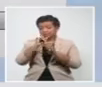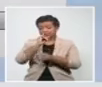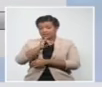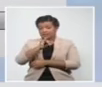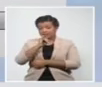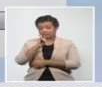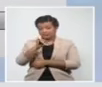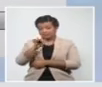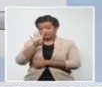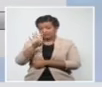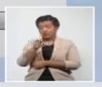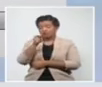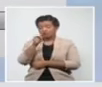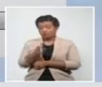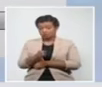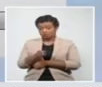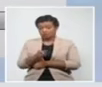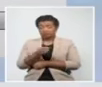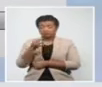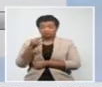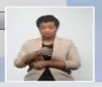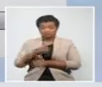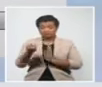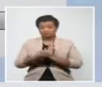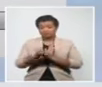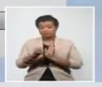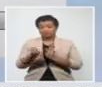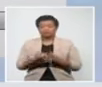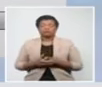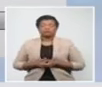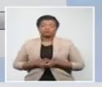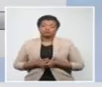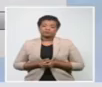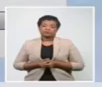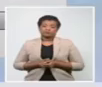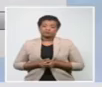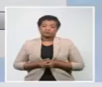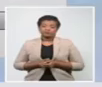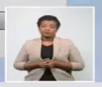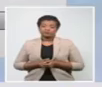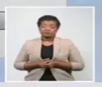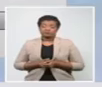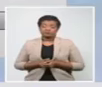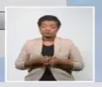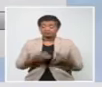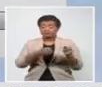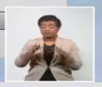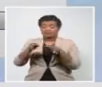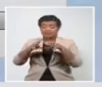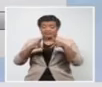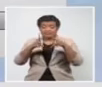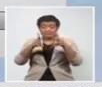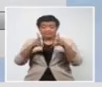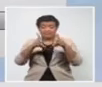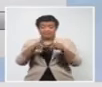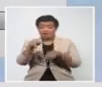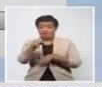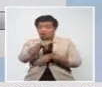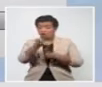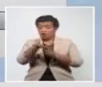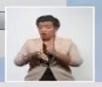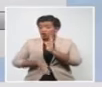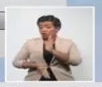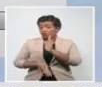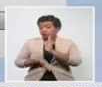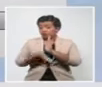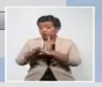47.213.664 personas confirmadas, y con una cifra también muy elevada de